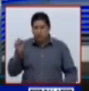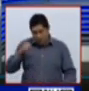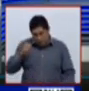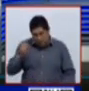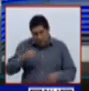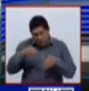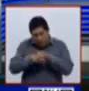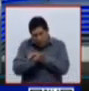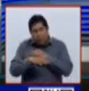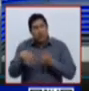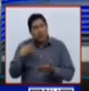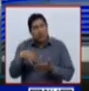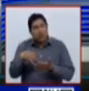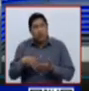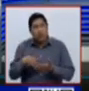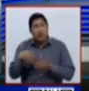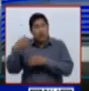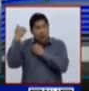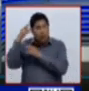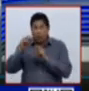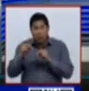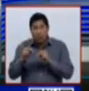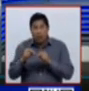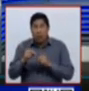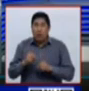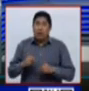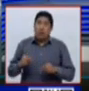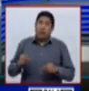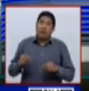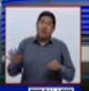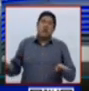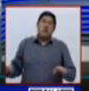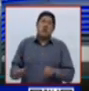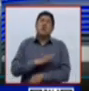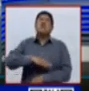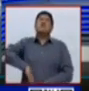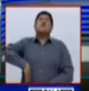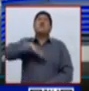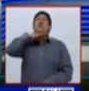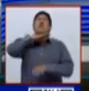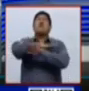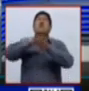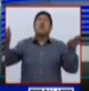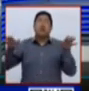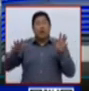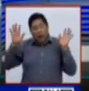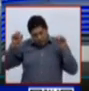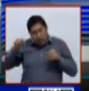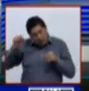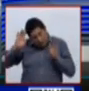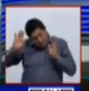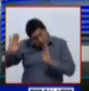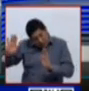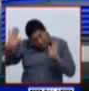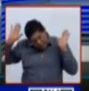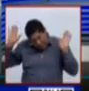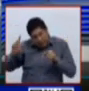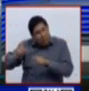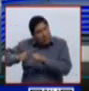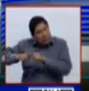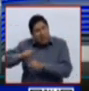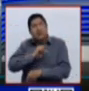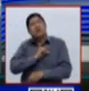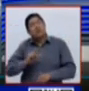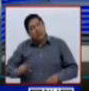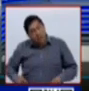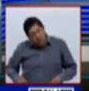entrar al estadio, obligatorio el carnet de vacunación. En Santa Cruz no fue así, ¿no? Lleno total, no había espacio para nadie. Exactamente, exactamente. Bueno, eso depende de las gobernaciones también,